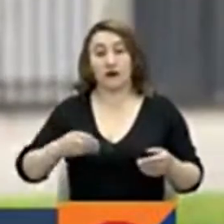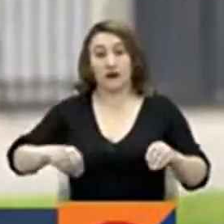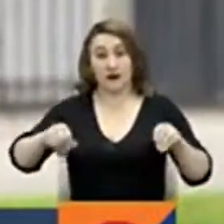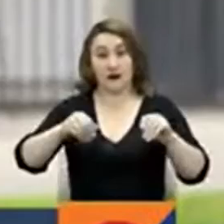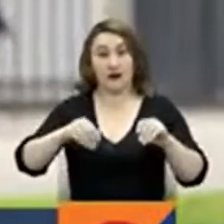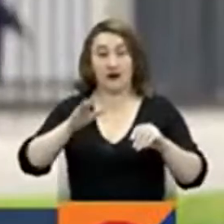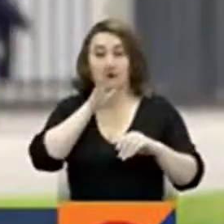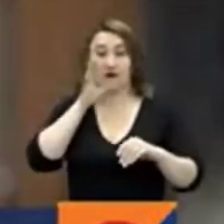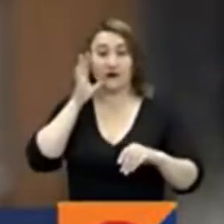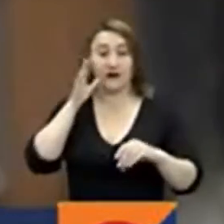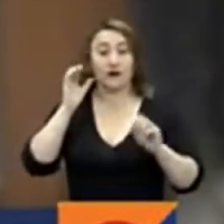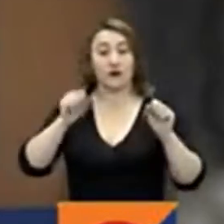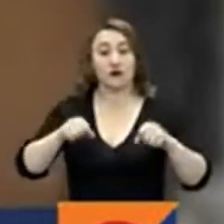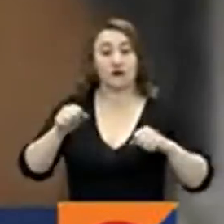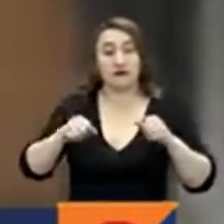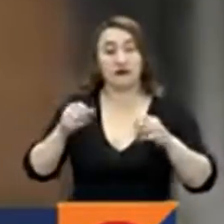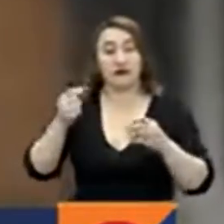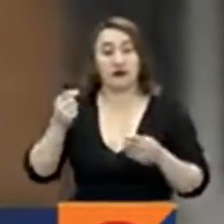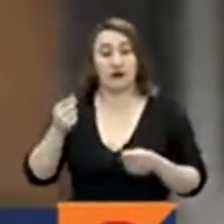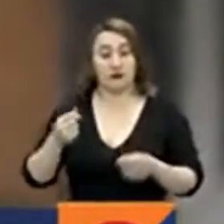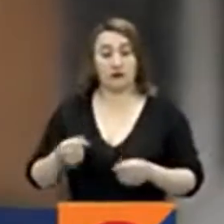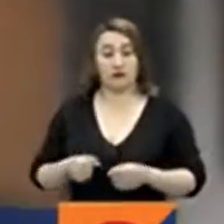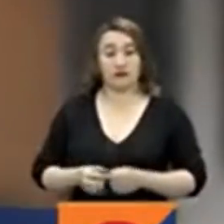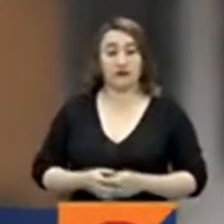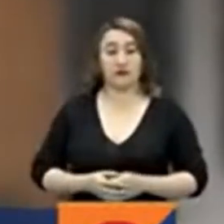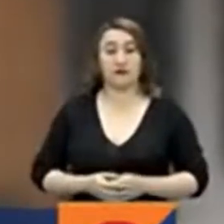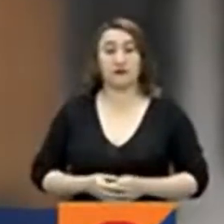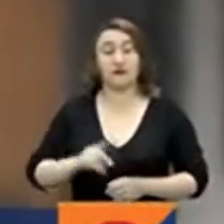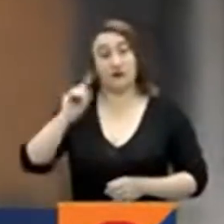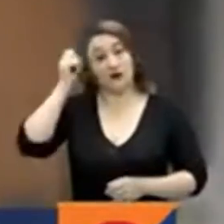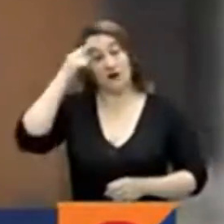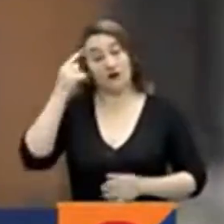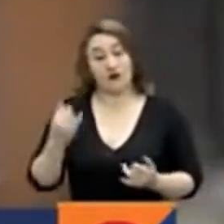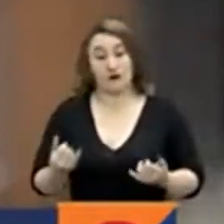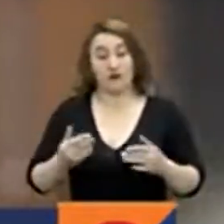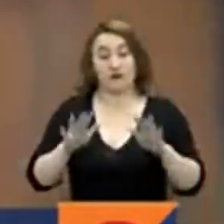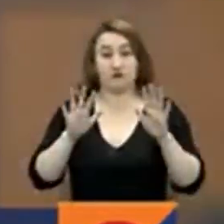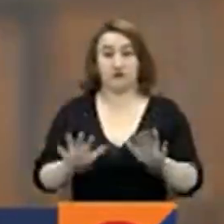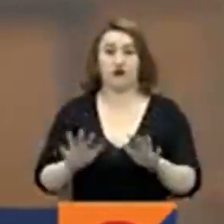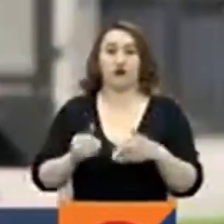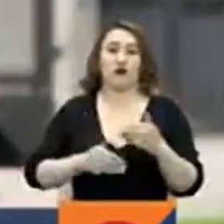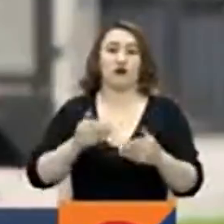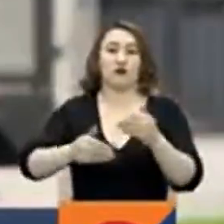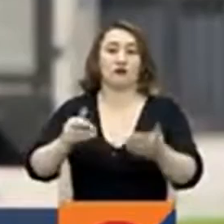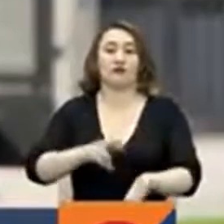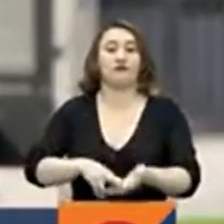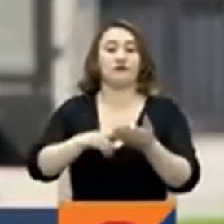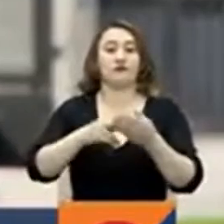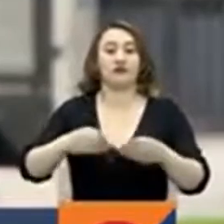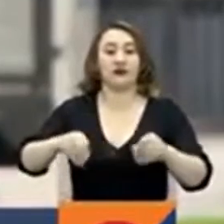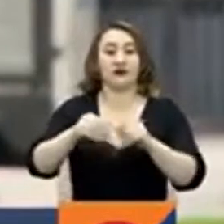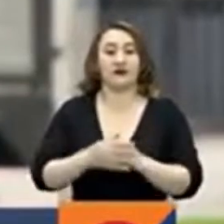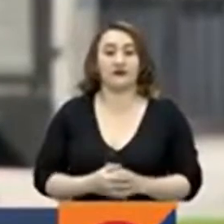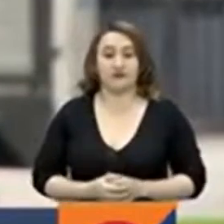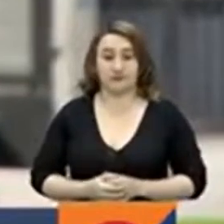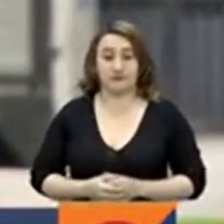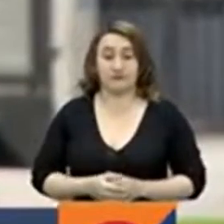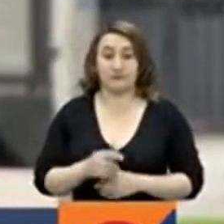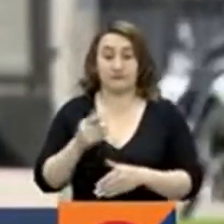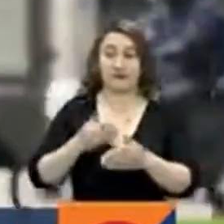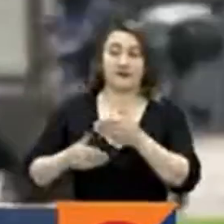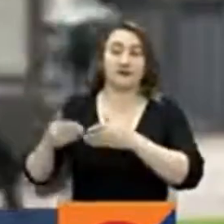una posibilidad económica. Para él, el gobierno actual frenó el proceso de restitución de tierras. Ese retroceso ha significado